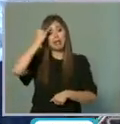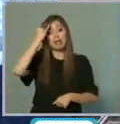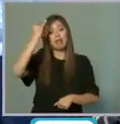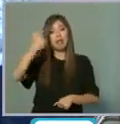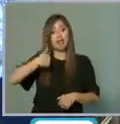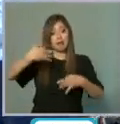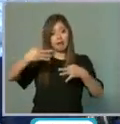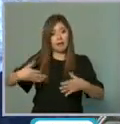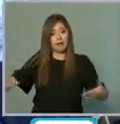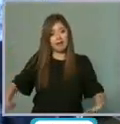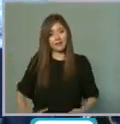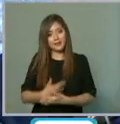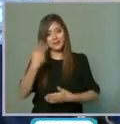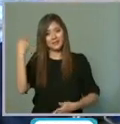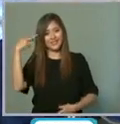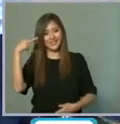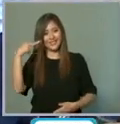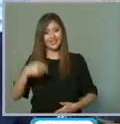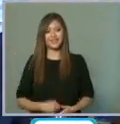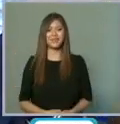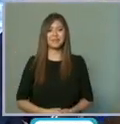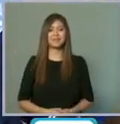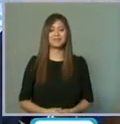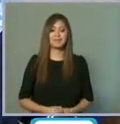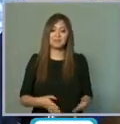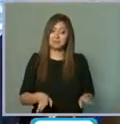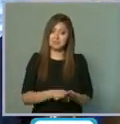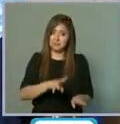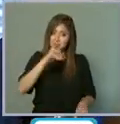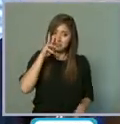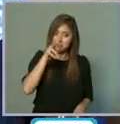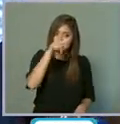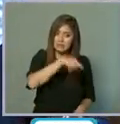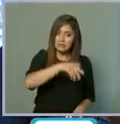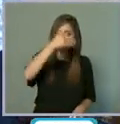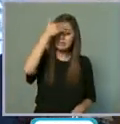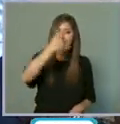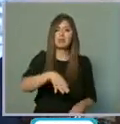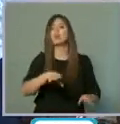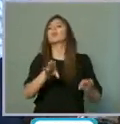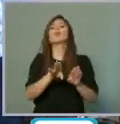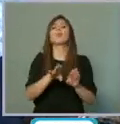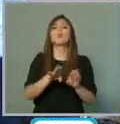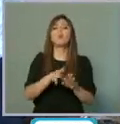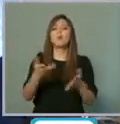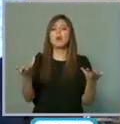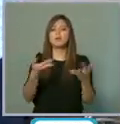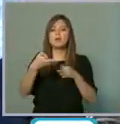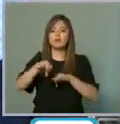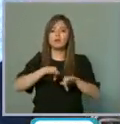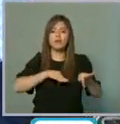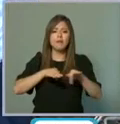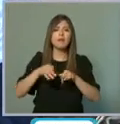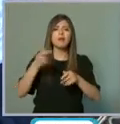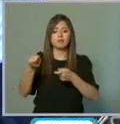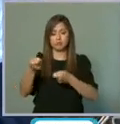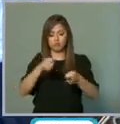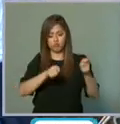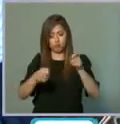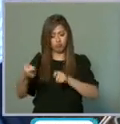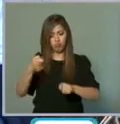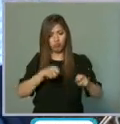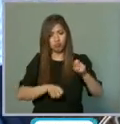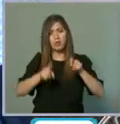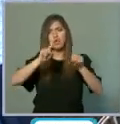Como la ve, tío Alberto, creo que es un personaje que viene entrañable acerca de lo que son toda esta cuestión de la artesanía de